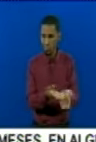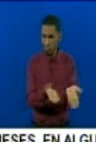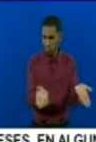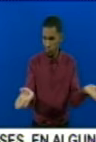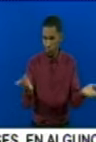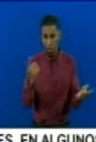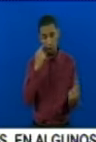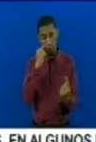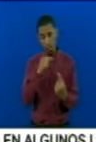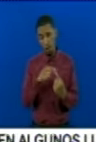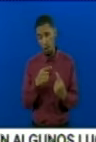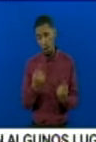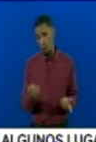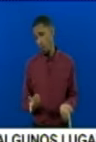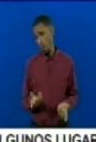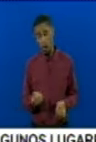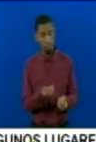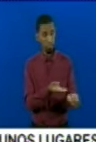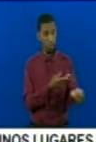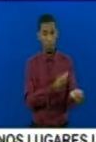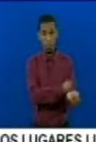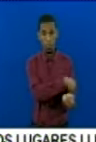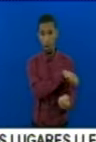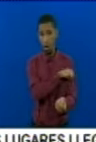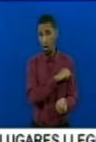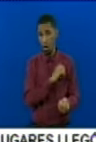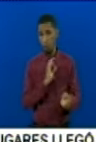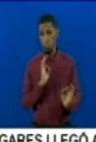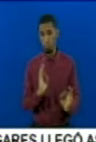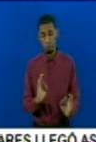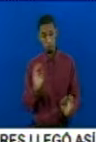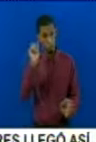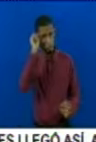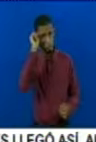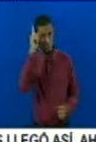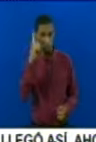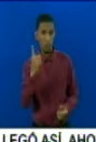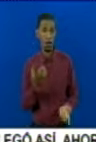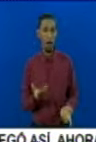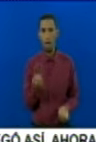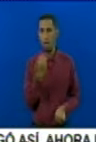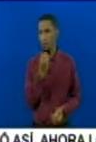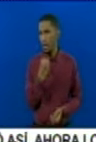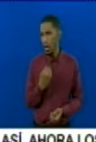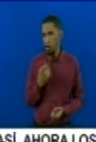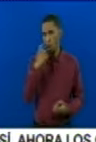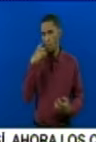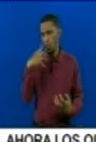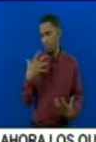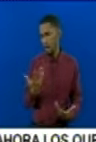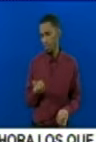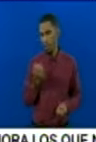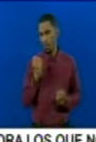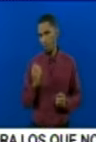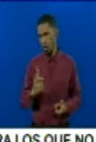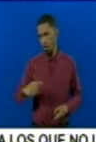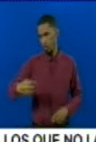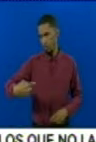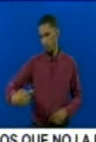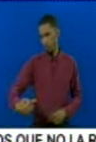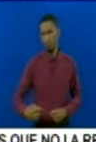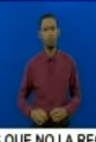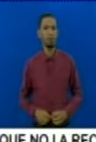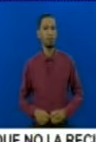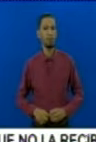pero sobre todo con las necesidades y expectativas de nuestra población, con alimentos que son fundamentales en su vida cotidiana. Bueno,